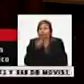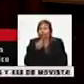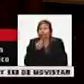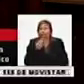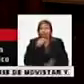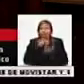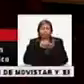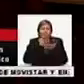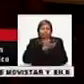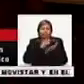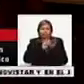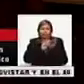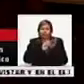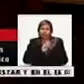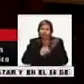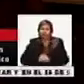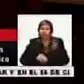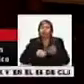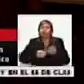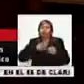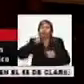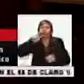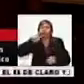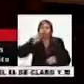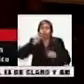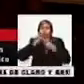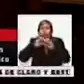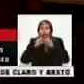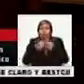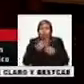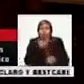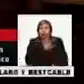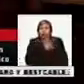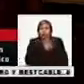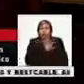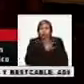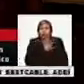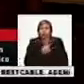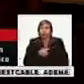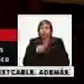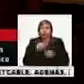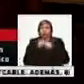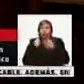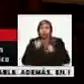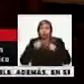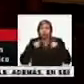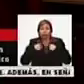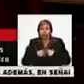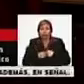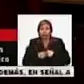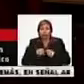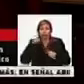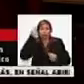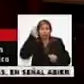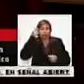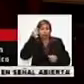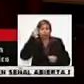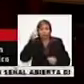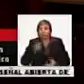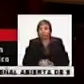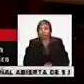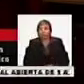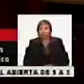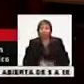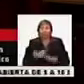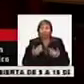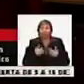de empadronar a los compañeros de la tercera promoción de la Universidad Federico Villarreal de la Facultad de Derecho y Ciencias Políticas, y